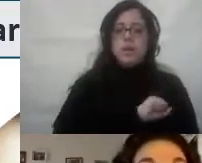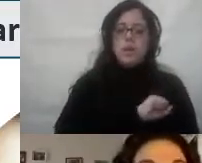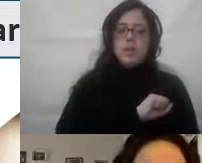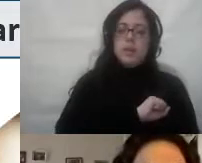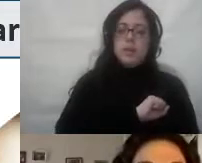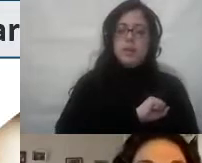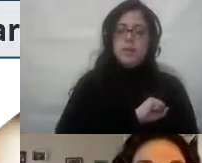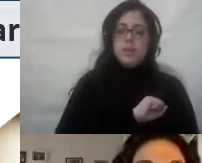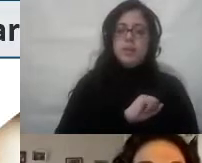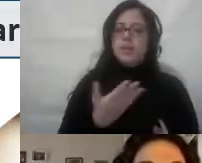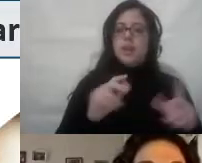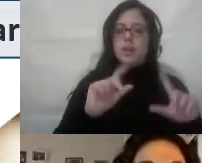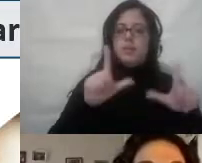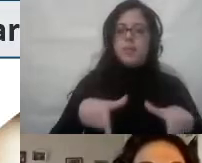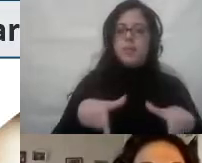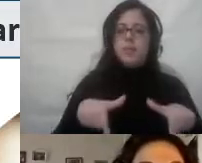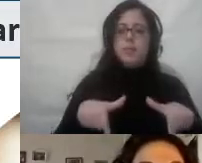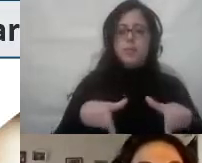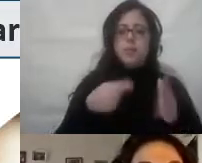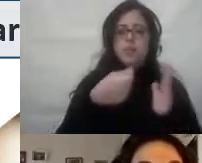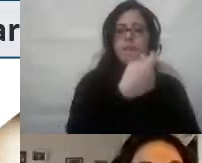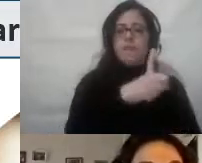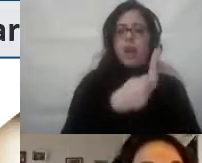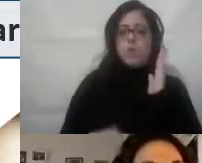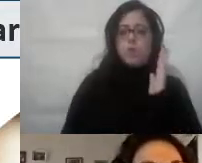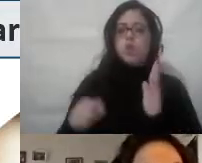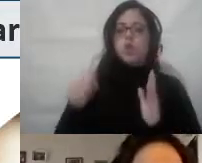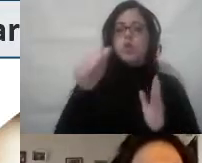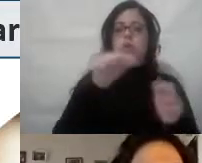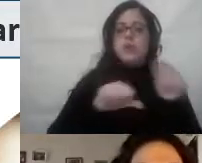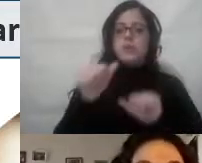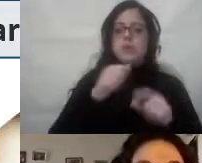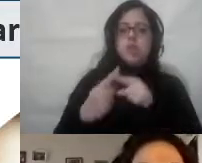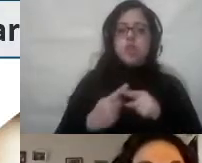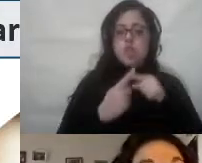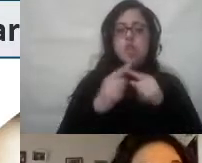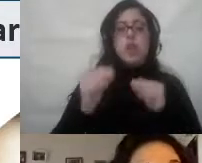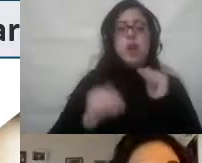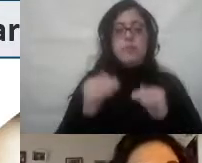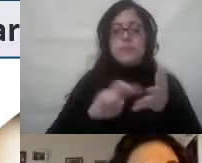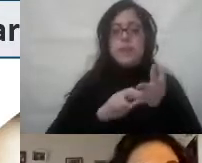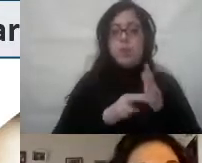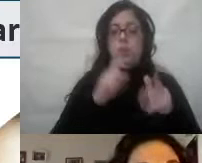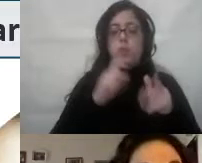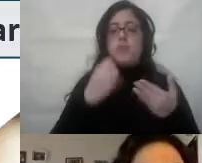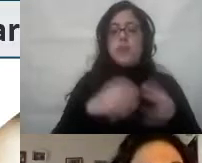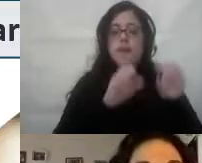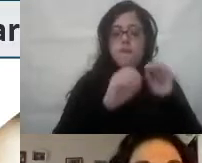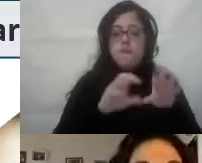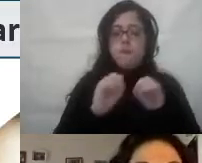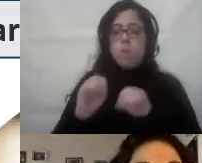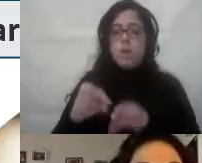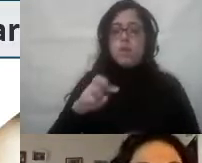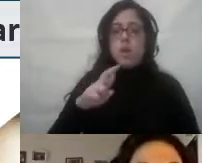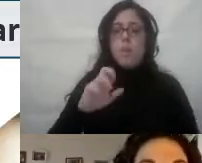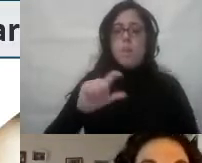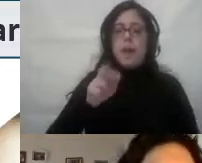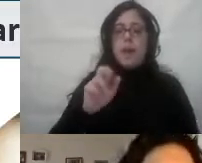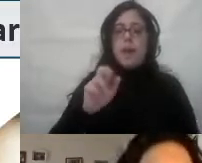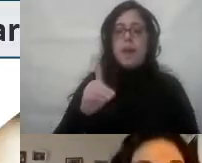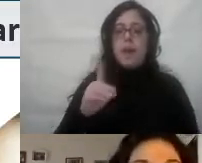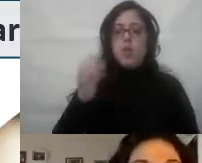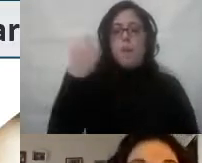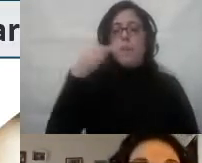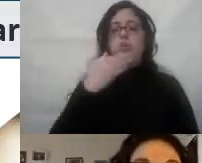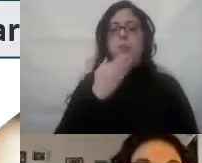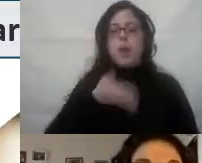Ciencias Sociales, y yo diría que uno de los problemas más frecuentes que encontramos, no solo en la formación de pregrado, sino que en la formación